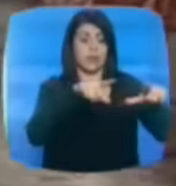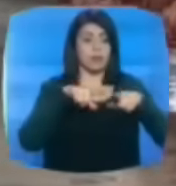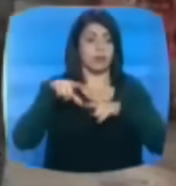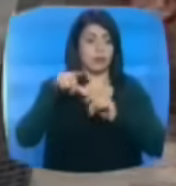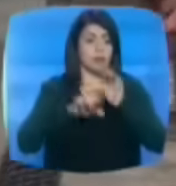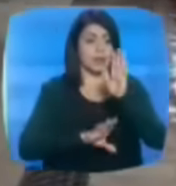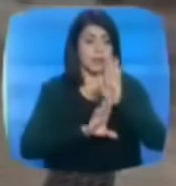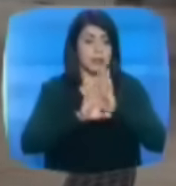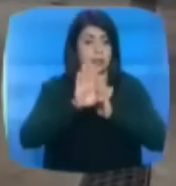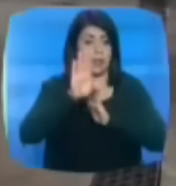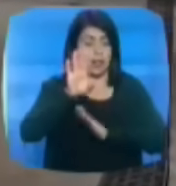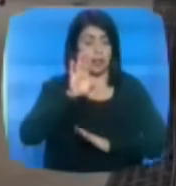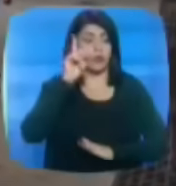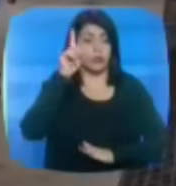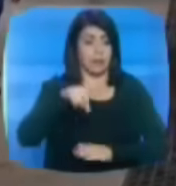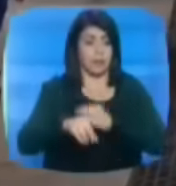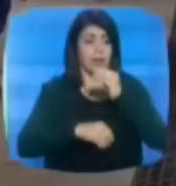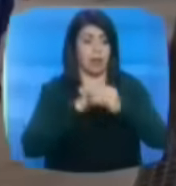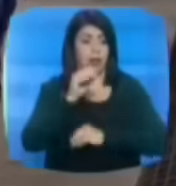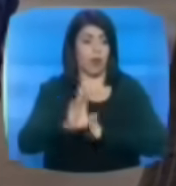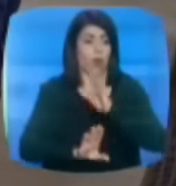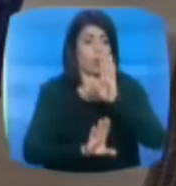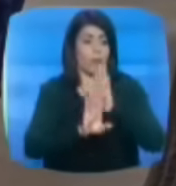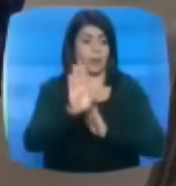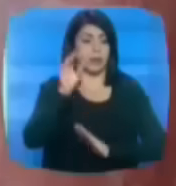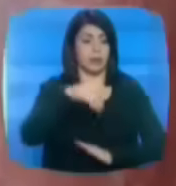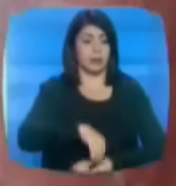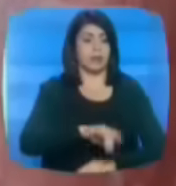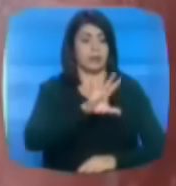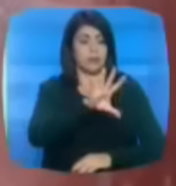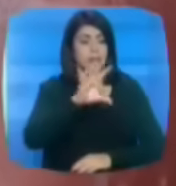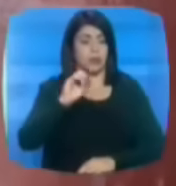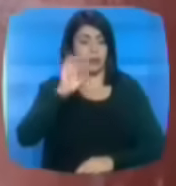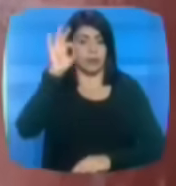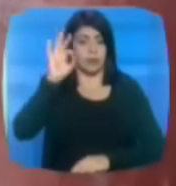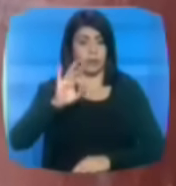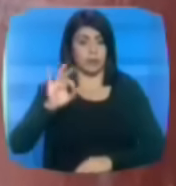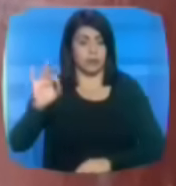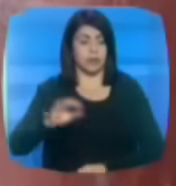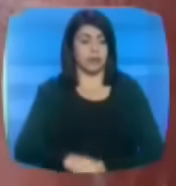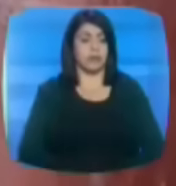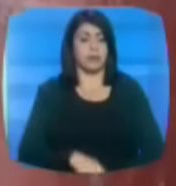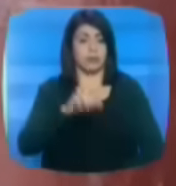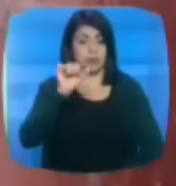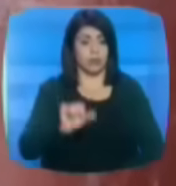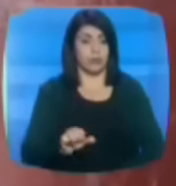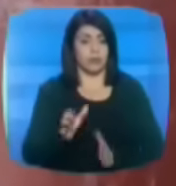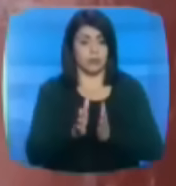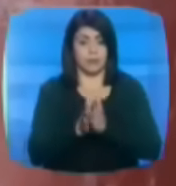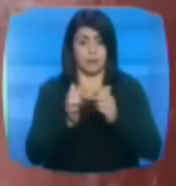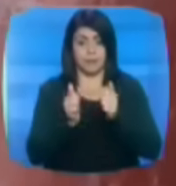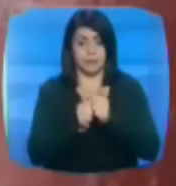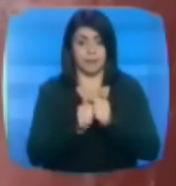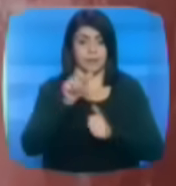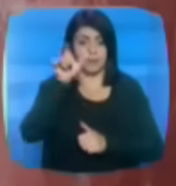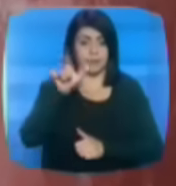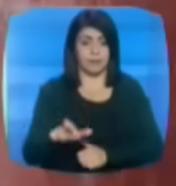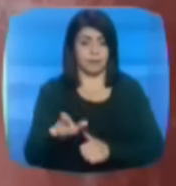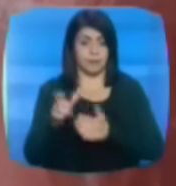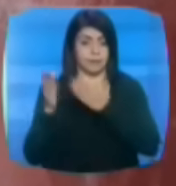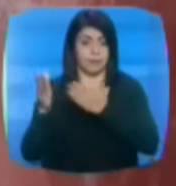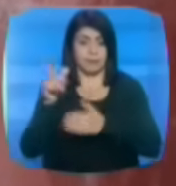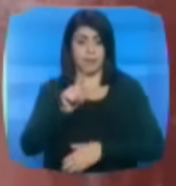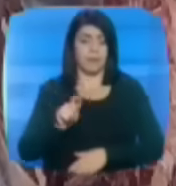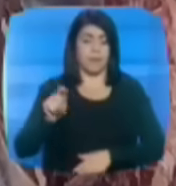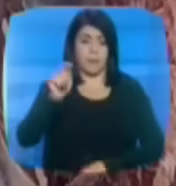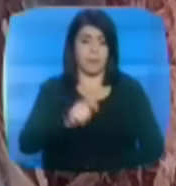de Desarrollo Agropecuario incremente en más de un 50%. Desde la zona sur del estado Anzoátegui,